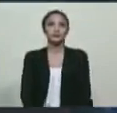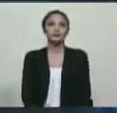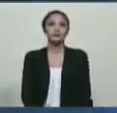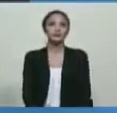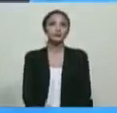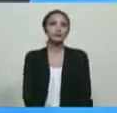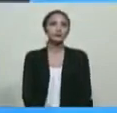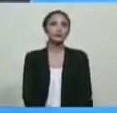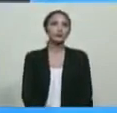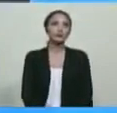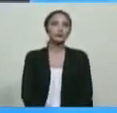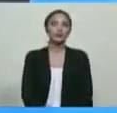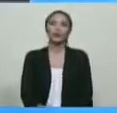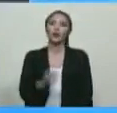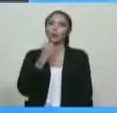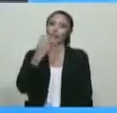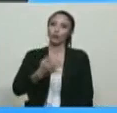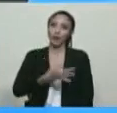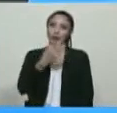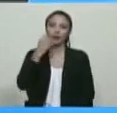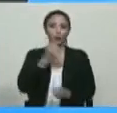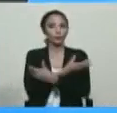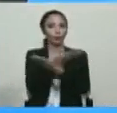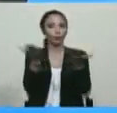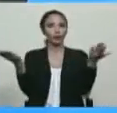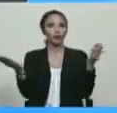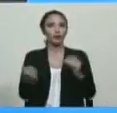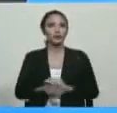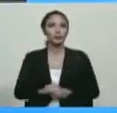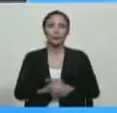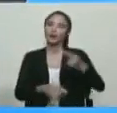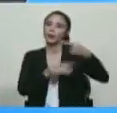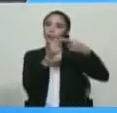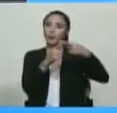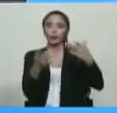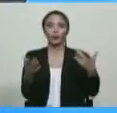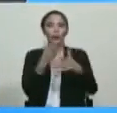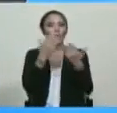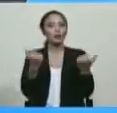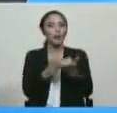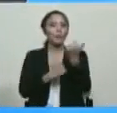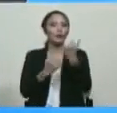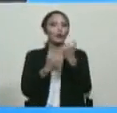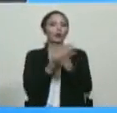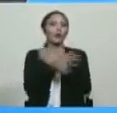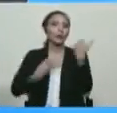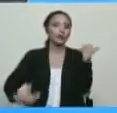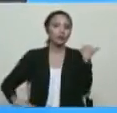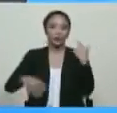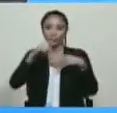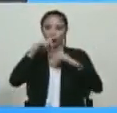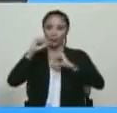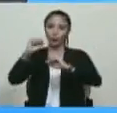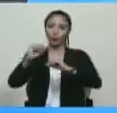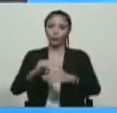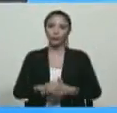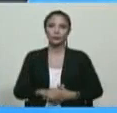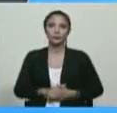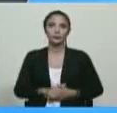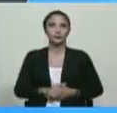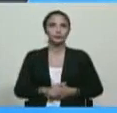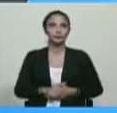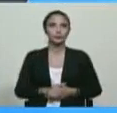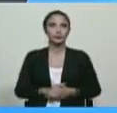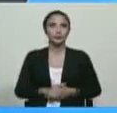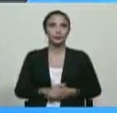Bueno, muy buenas tardes. Primero que nada, en nombre del presidente de la República Bolivariana de Venezuela, Nicolás Maduro